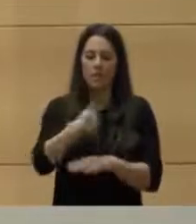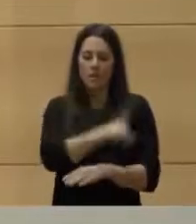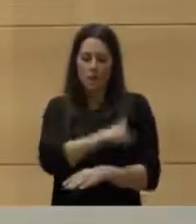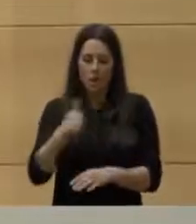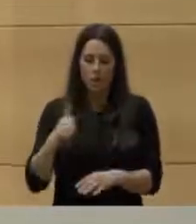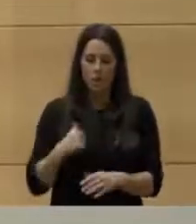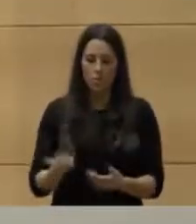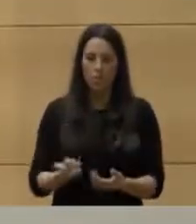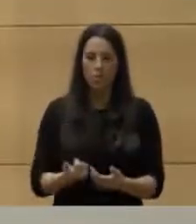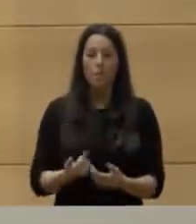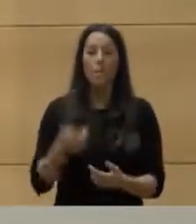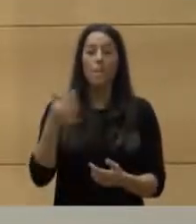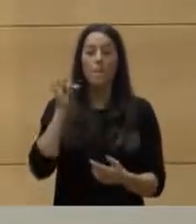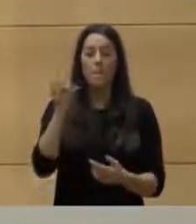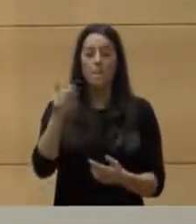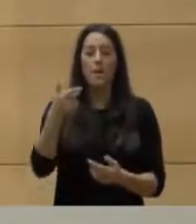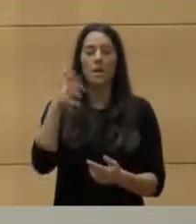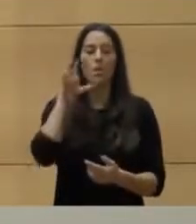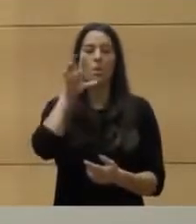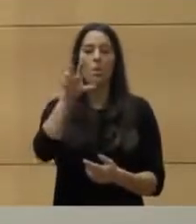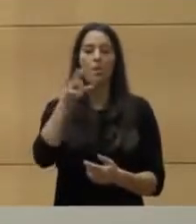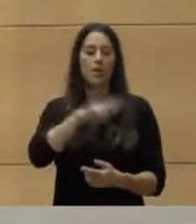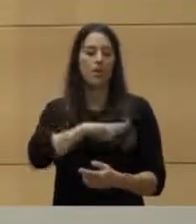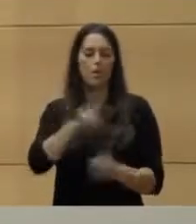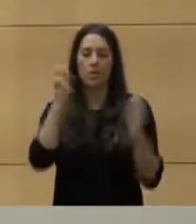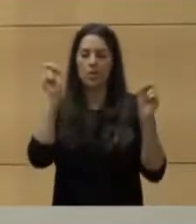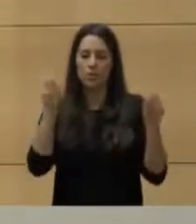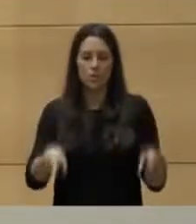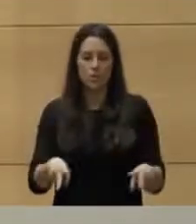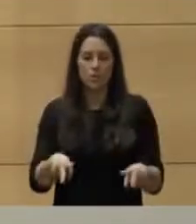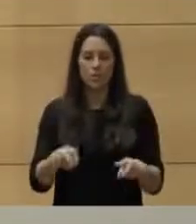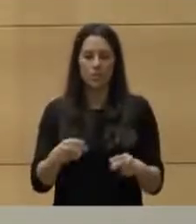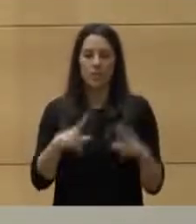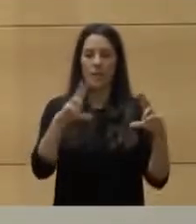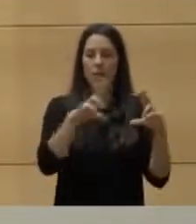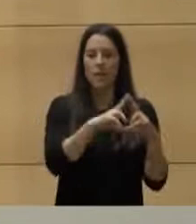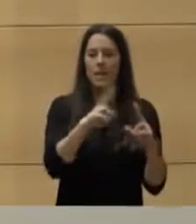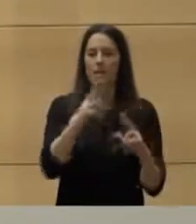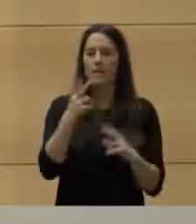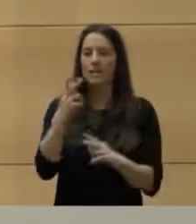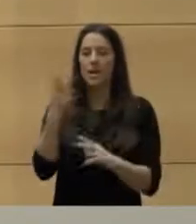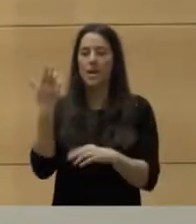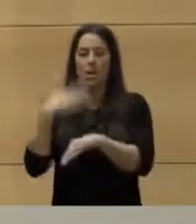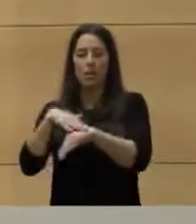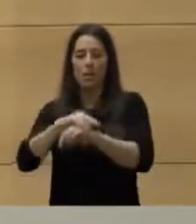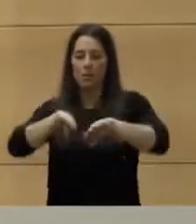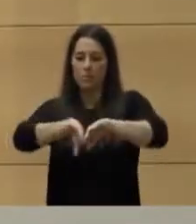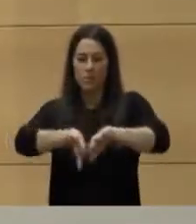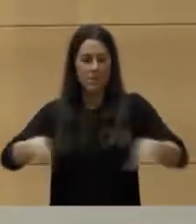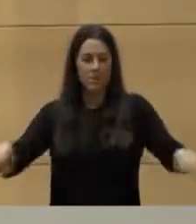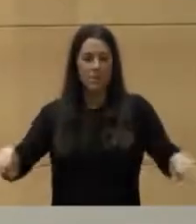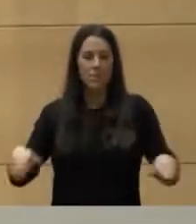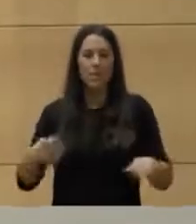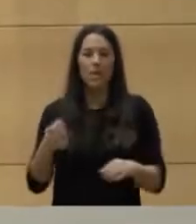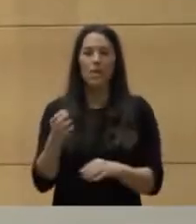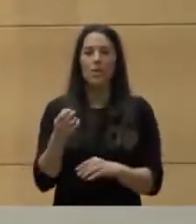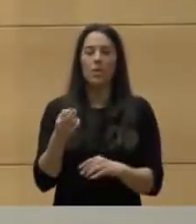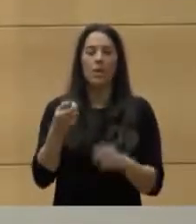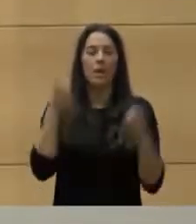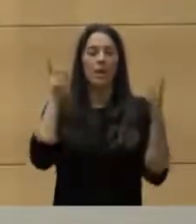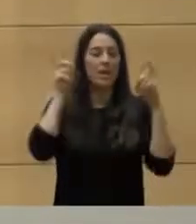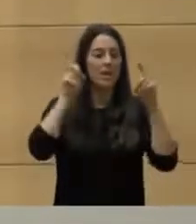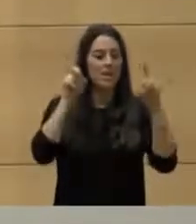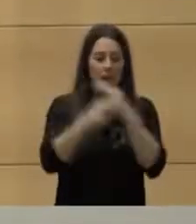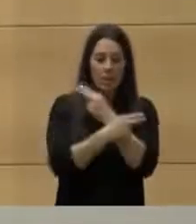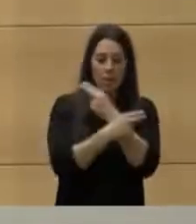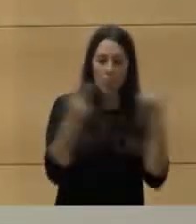Un Estado laico, separación total entre la Iglesia y el Estado, enseñanza pública o dependiente económicamente del Estado,